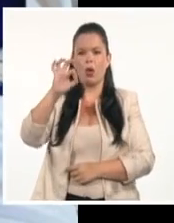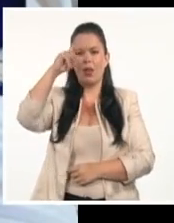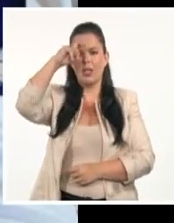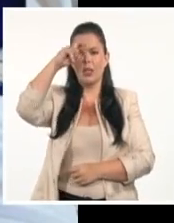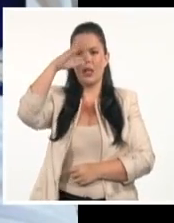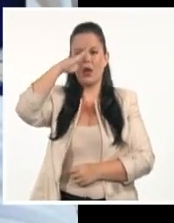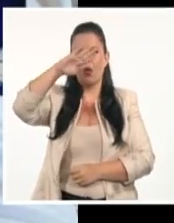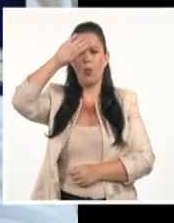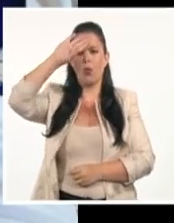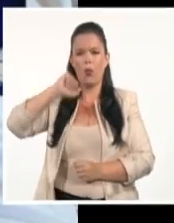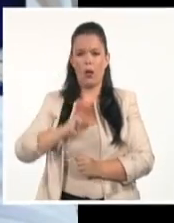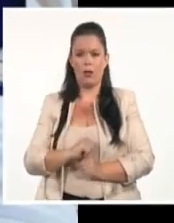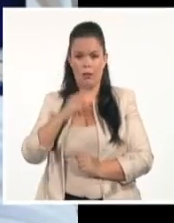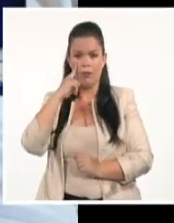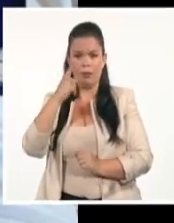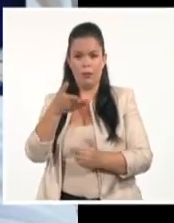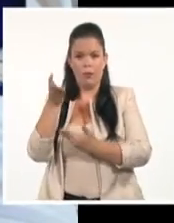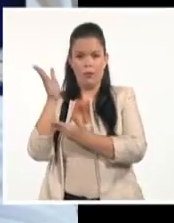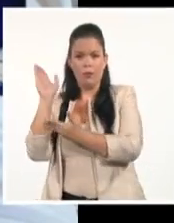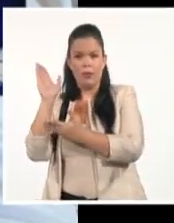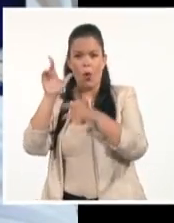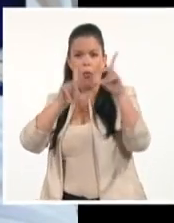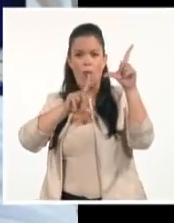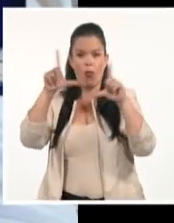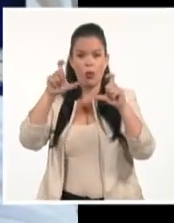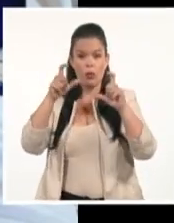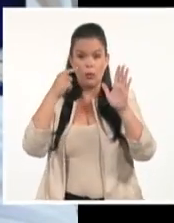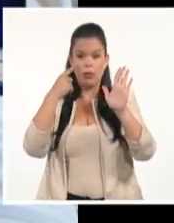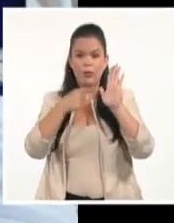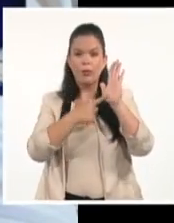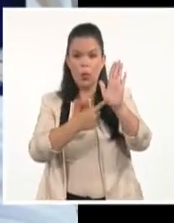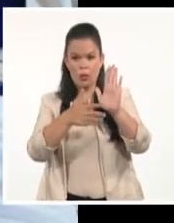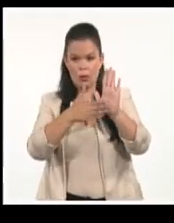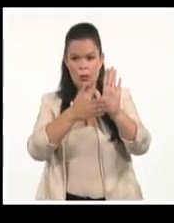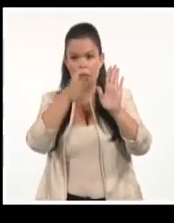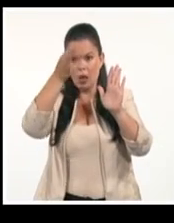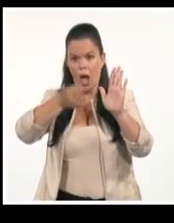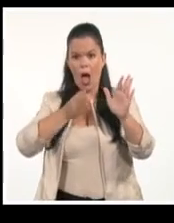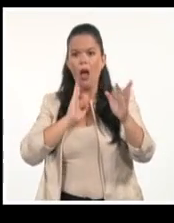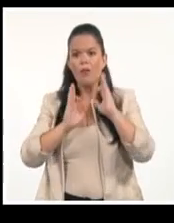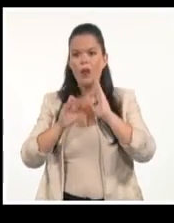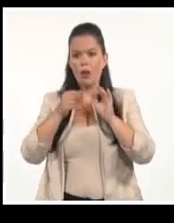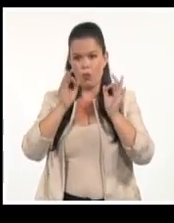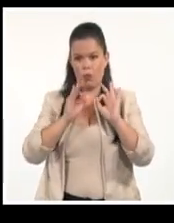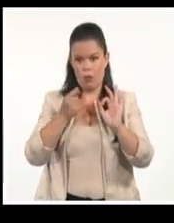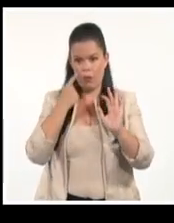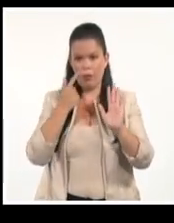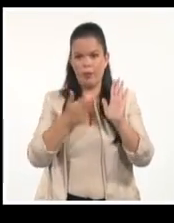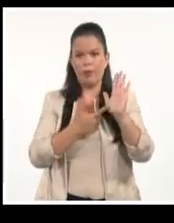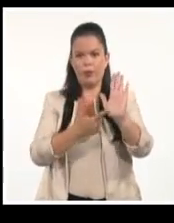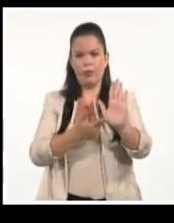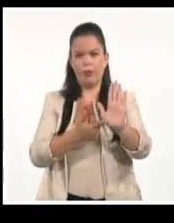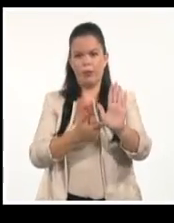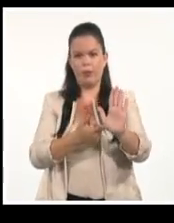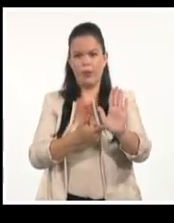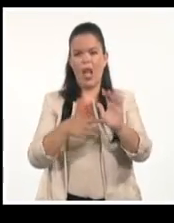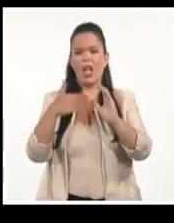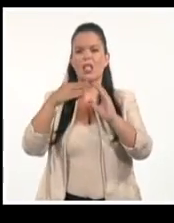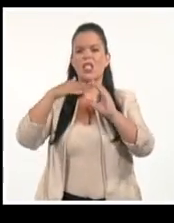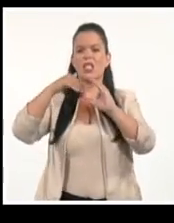Esta es la foto de su perfil para que vean que lo que le vamos a mostrar es verídico. Vamos a ver la siguiente pantalla. Este es un chat que